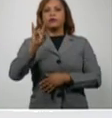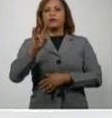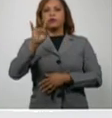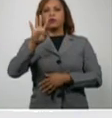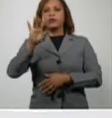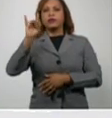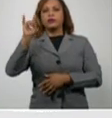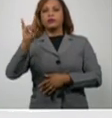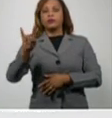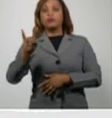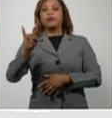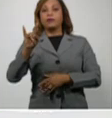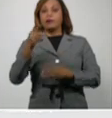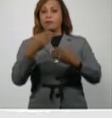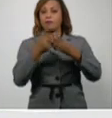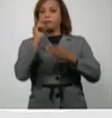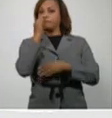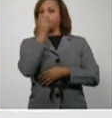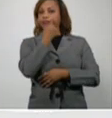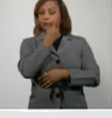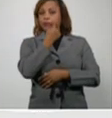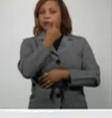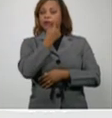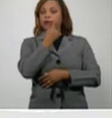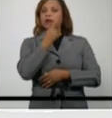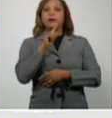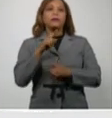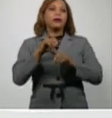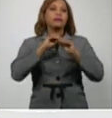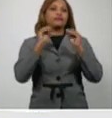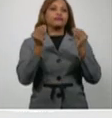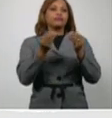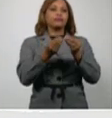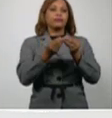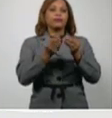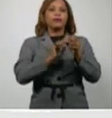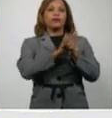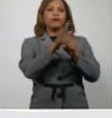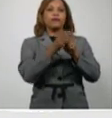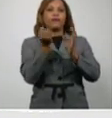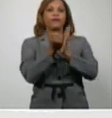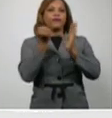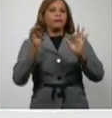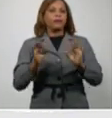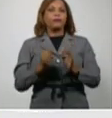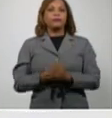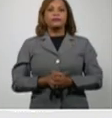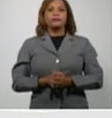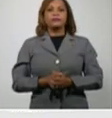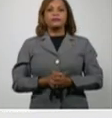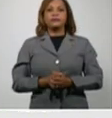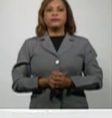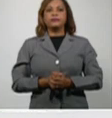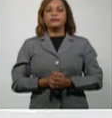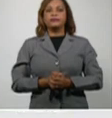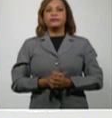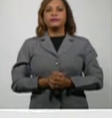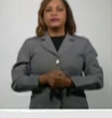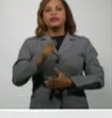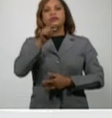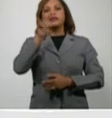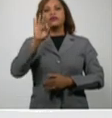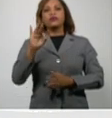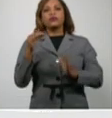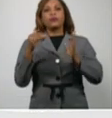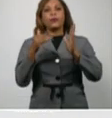17.949 muestras para el diagnóstico de la COVID-19, prácticamente 18.000.